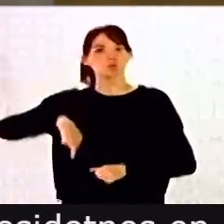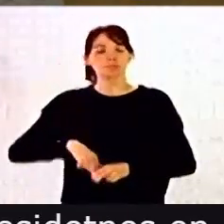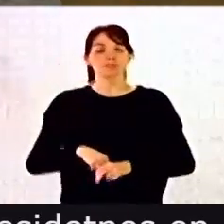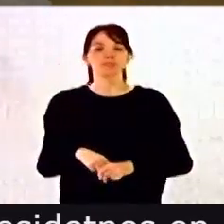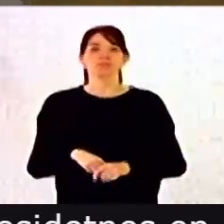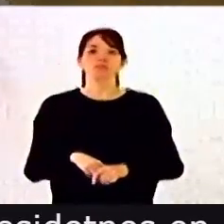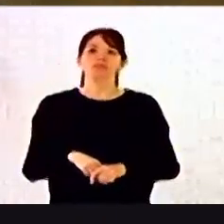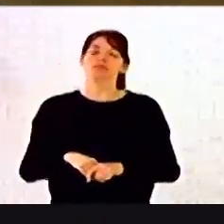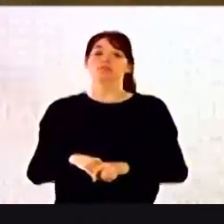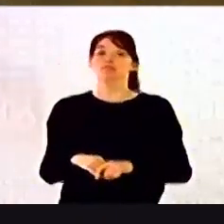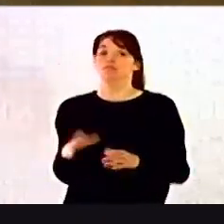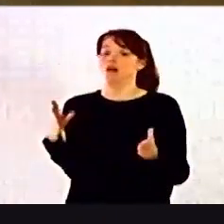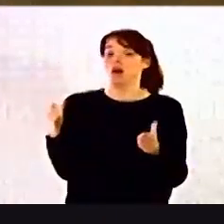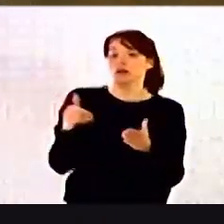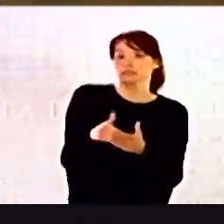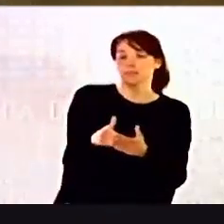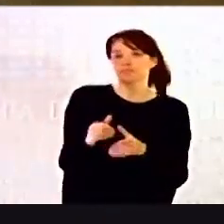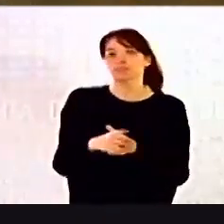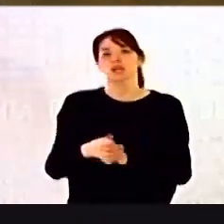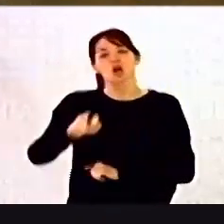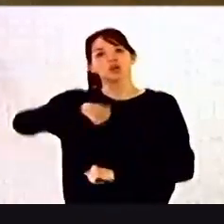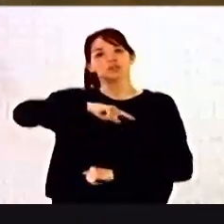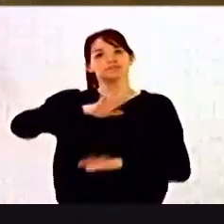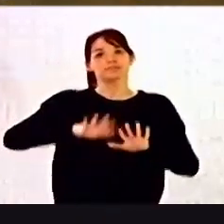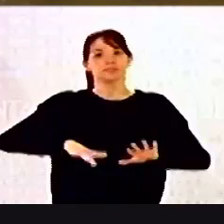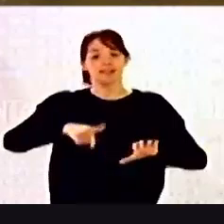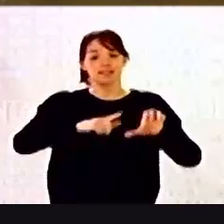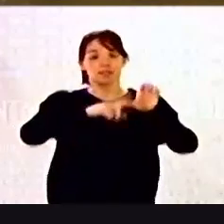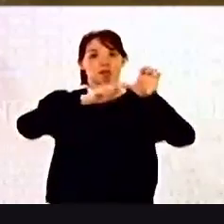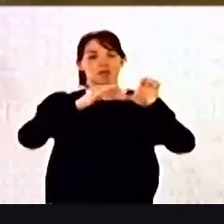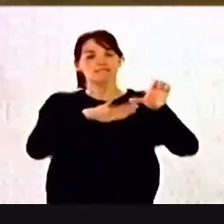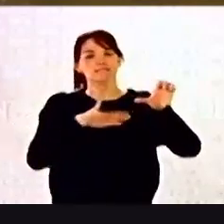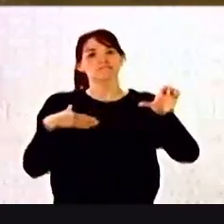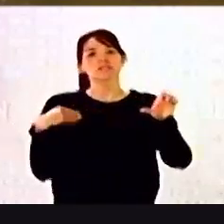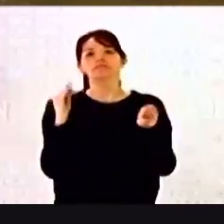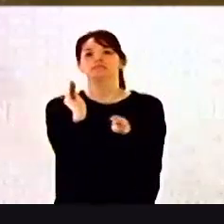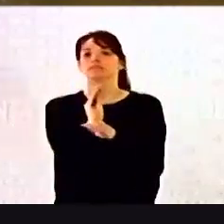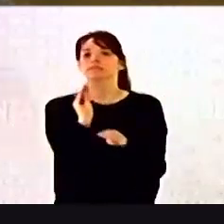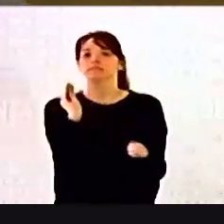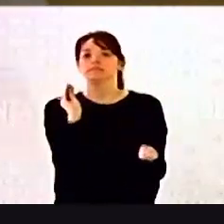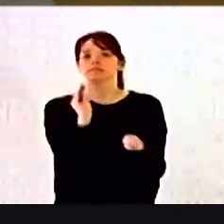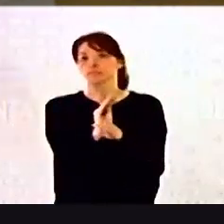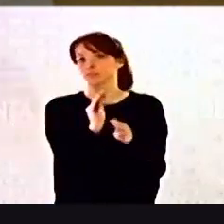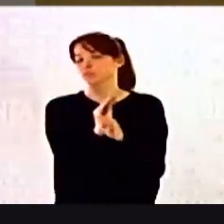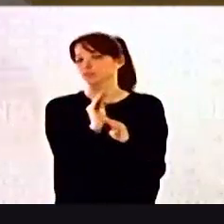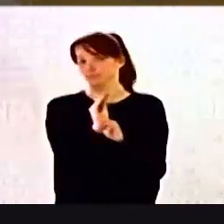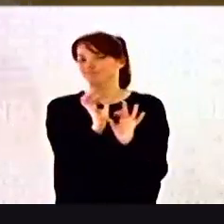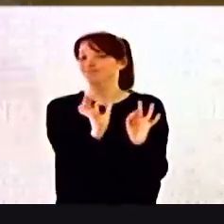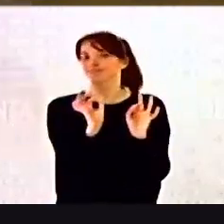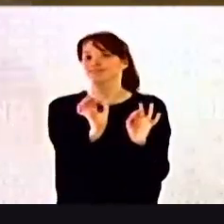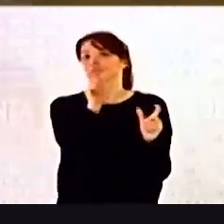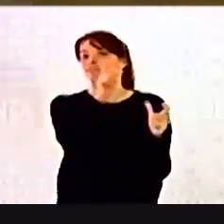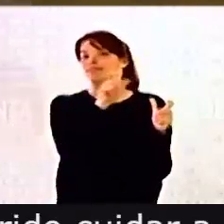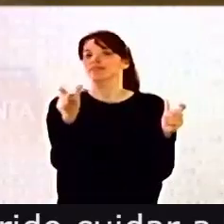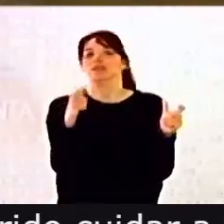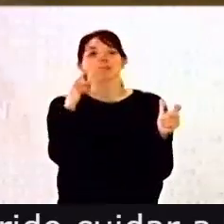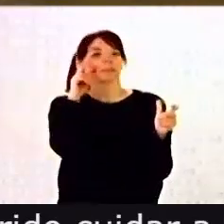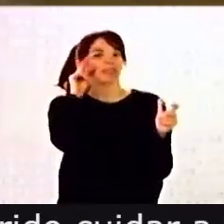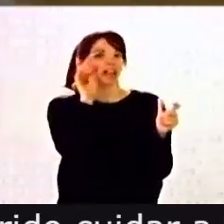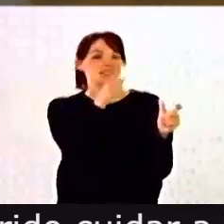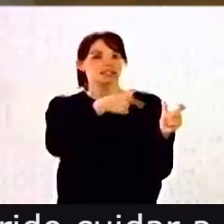Mientras tanto, nosotros en Extremadura hemos querido cuidar a estos especialistas, a